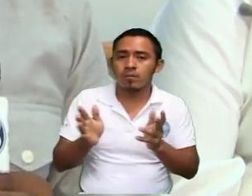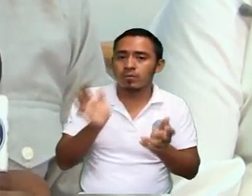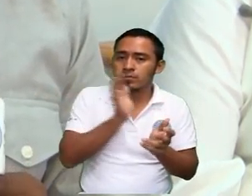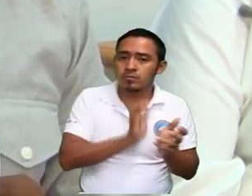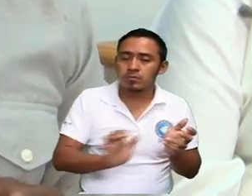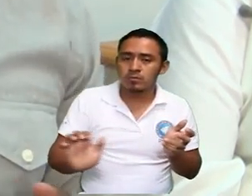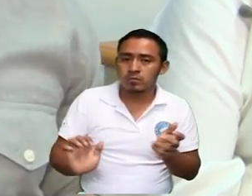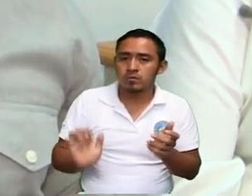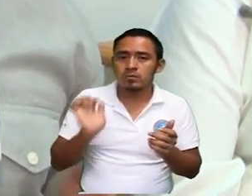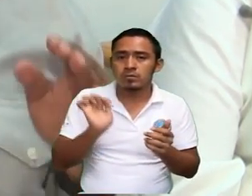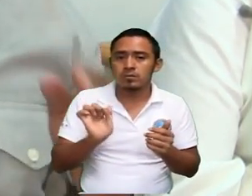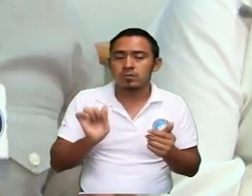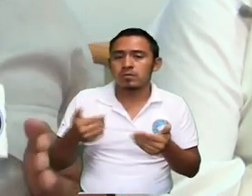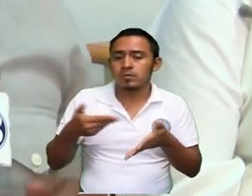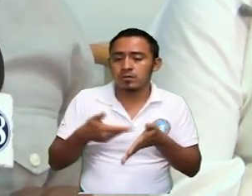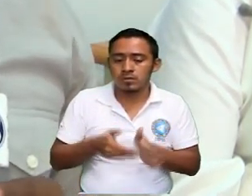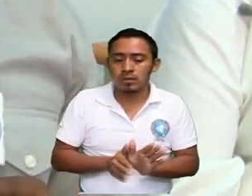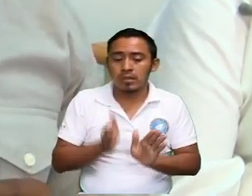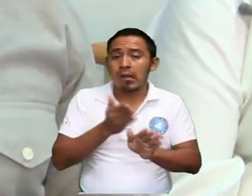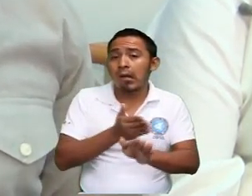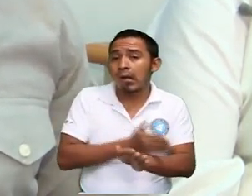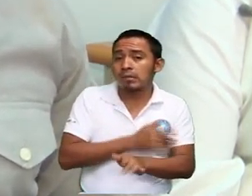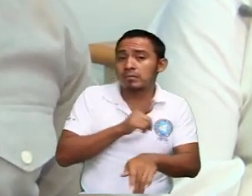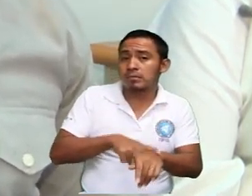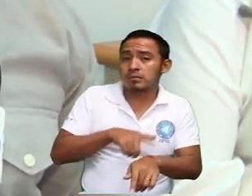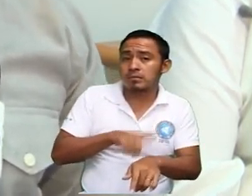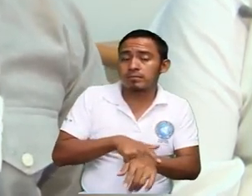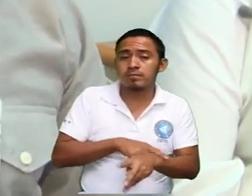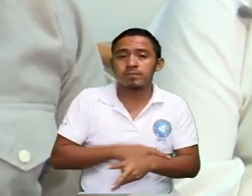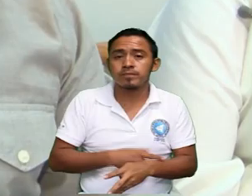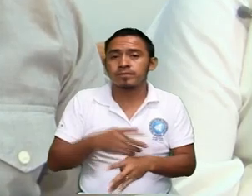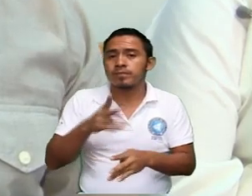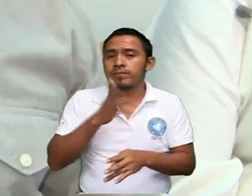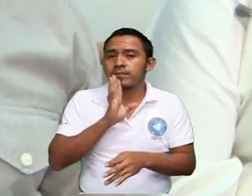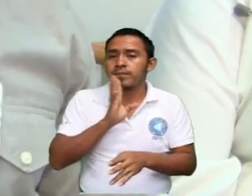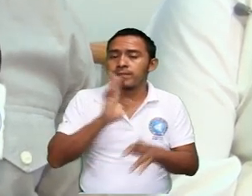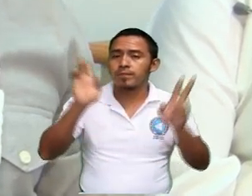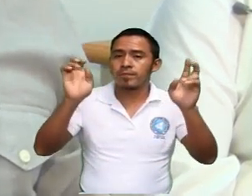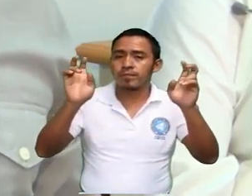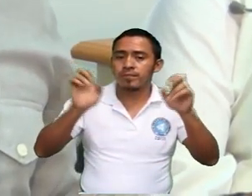los bebés nacidos anticipadamente. Para hablar de este tema, tengo